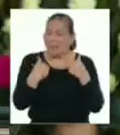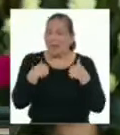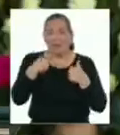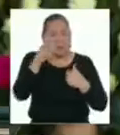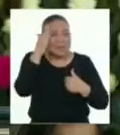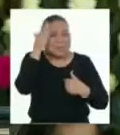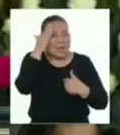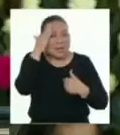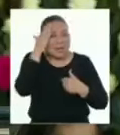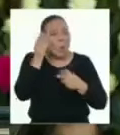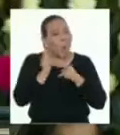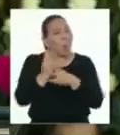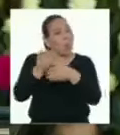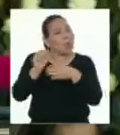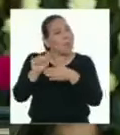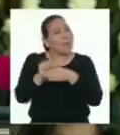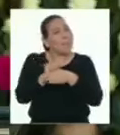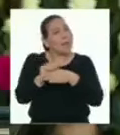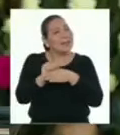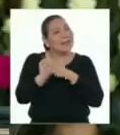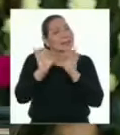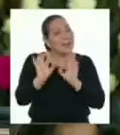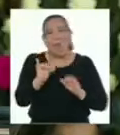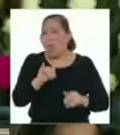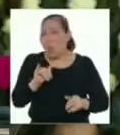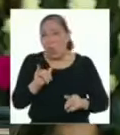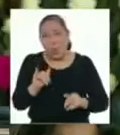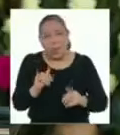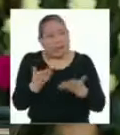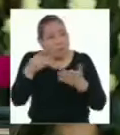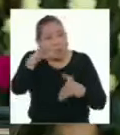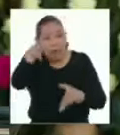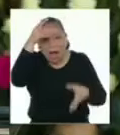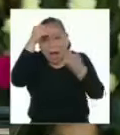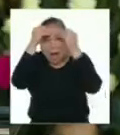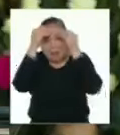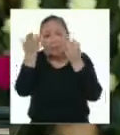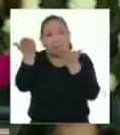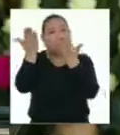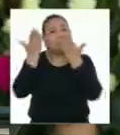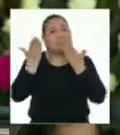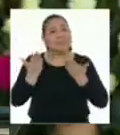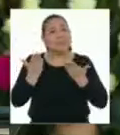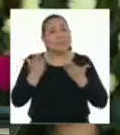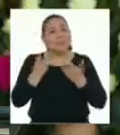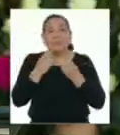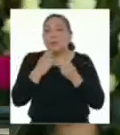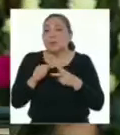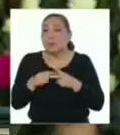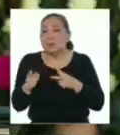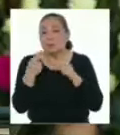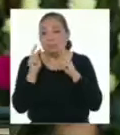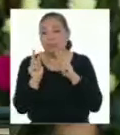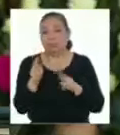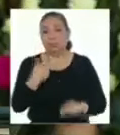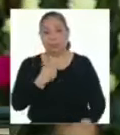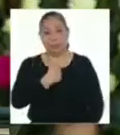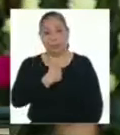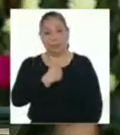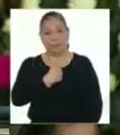en cuenta. Practiquen así lo mismo, lo que han aprendido y recibido, lo que han oído y visto en